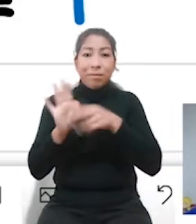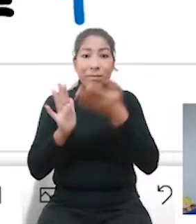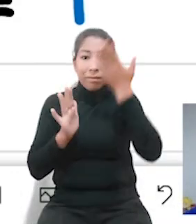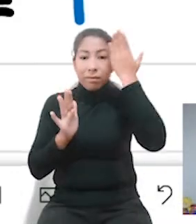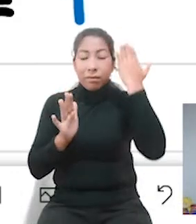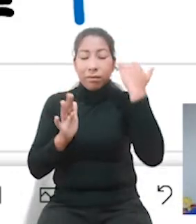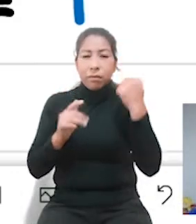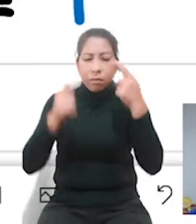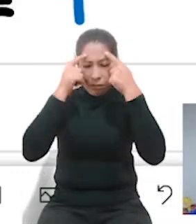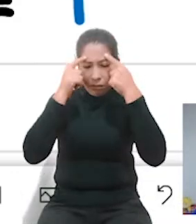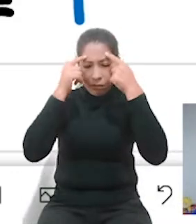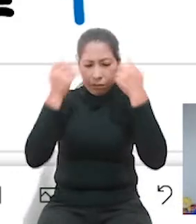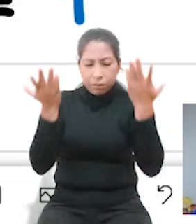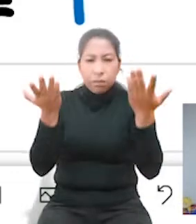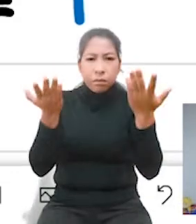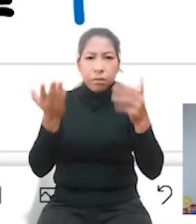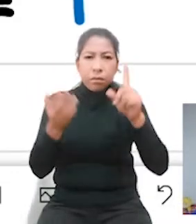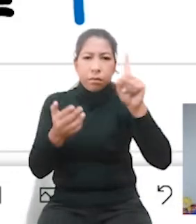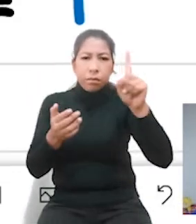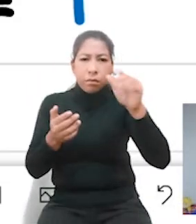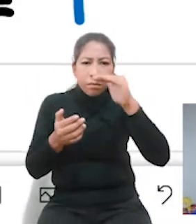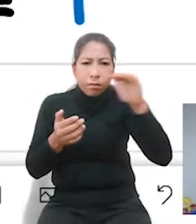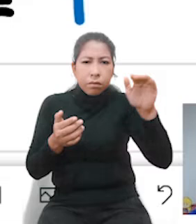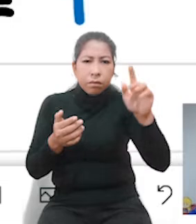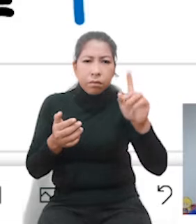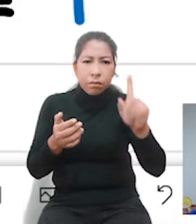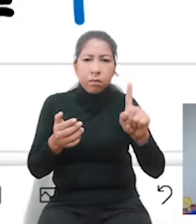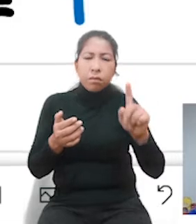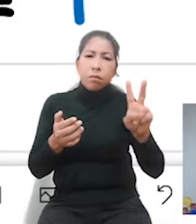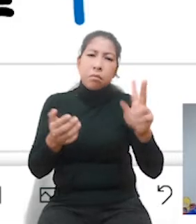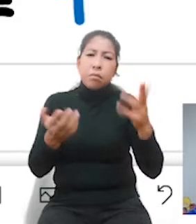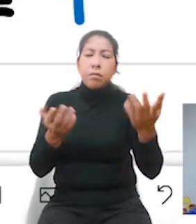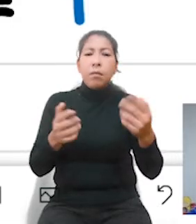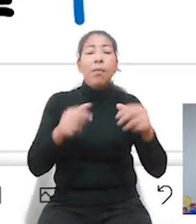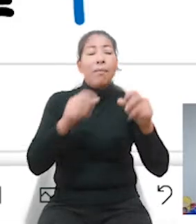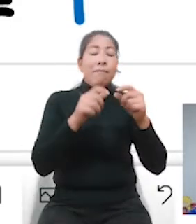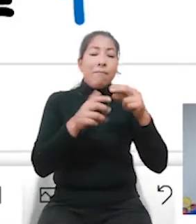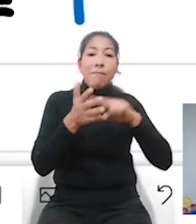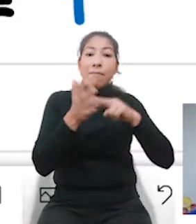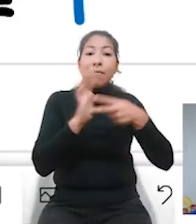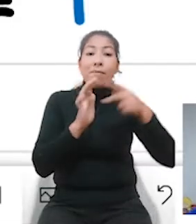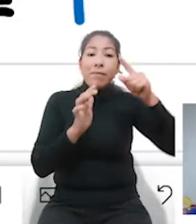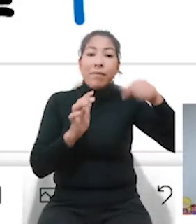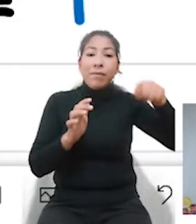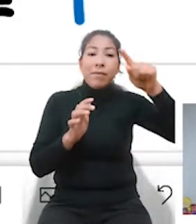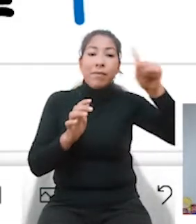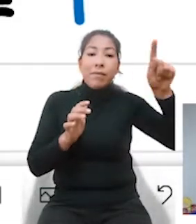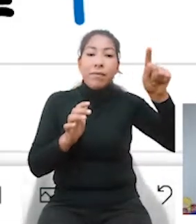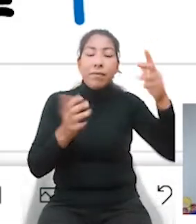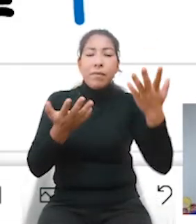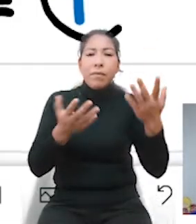video anterior habíamos analizado que un exponente fraccionario, propiamente el 1/2, significa raíz cuadrada.